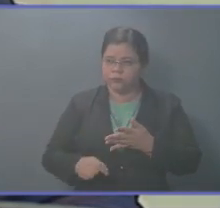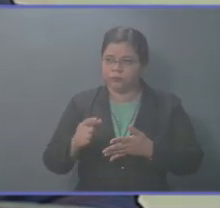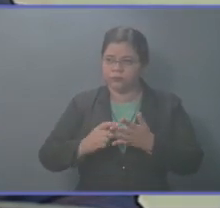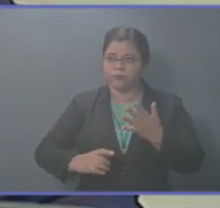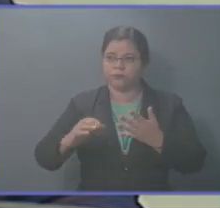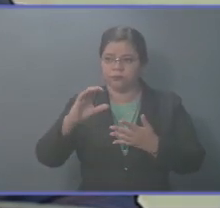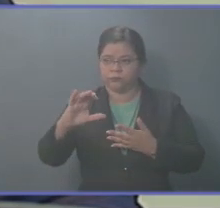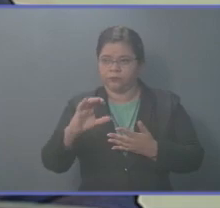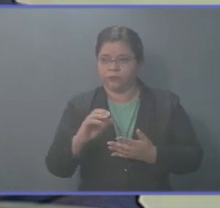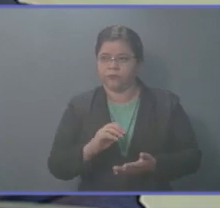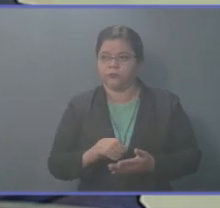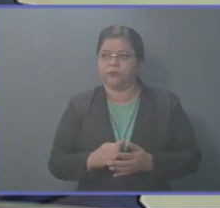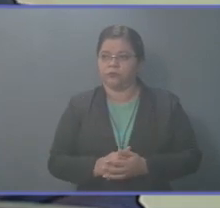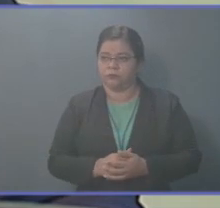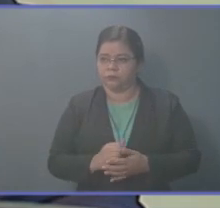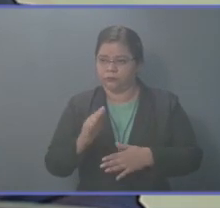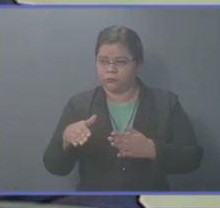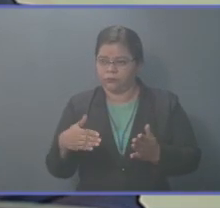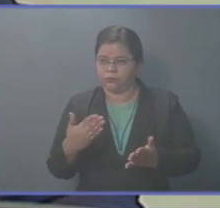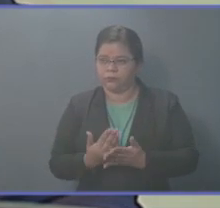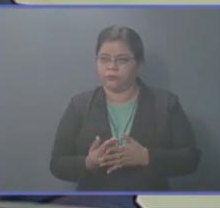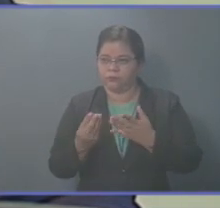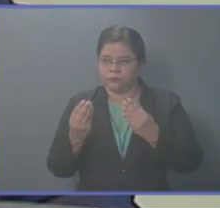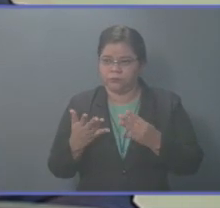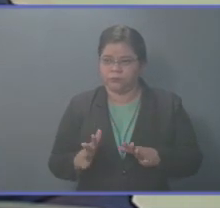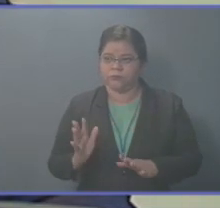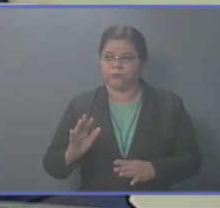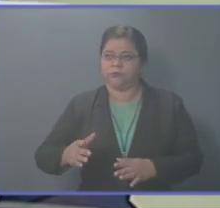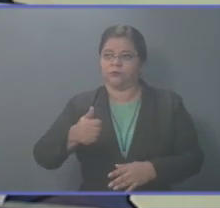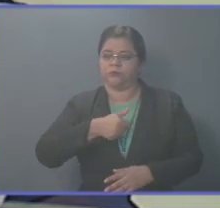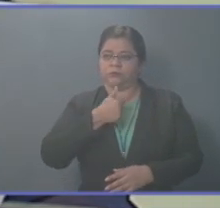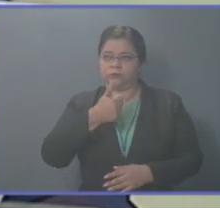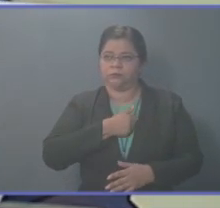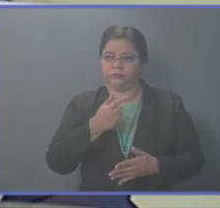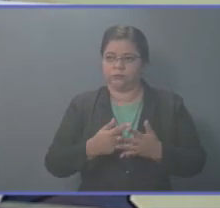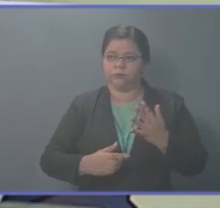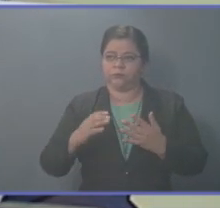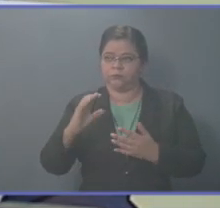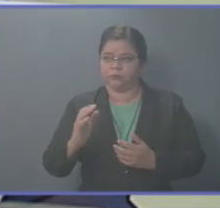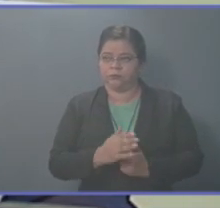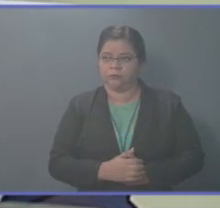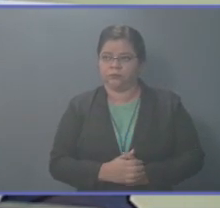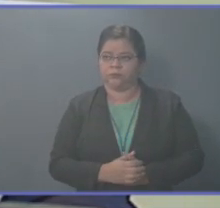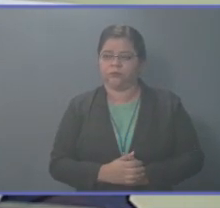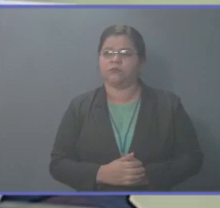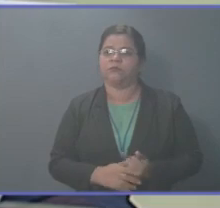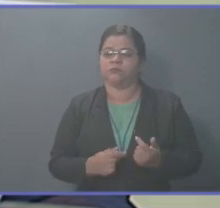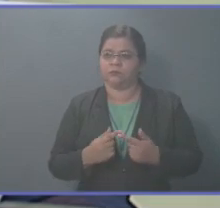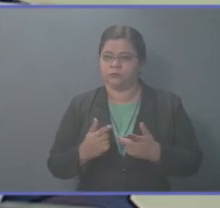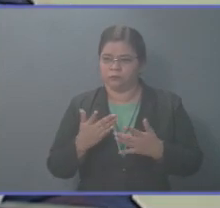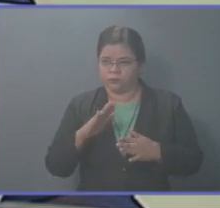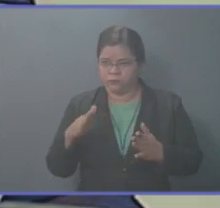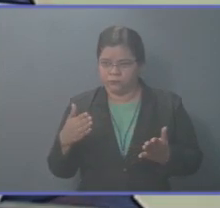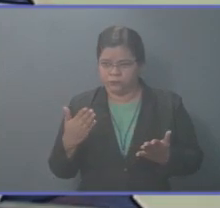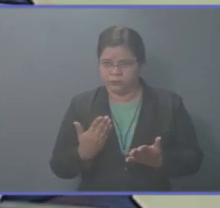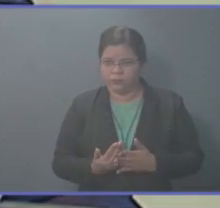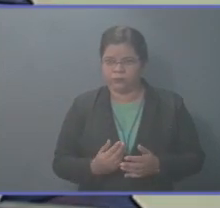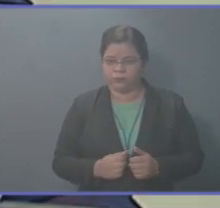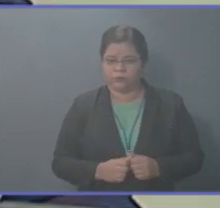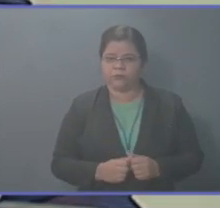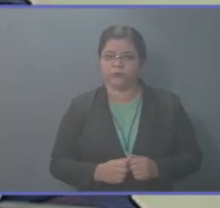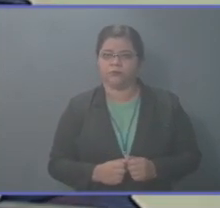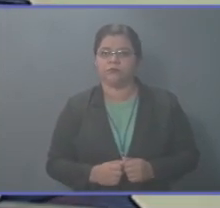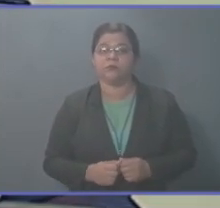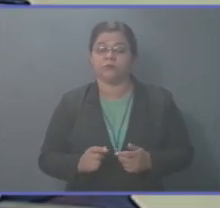separación de poderes y la estabilidad y perdurabilidad de la propia Constitución. Por otro lado, el peligro en la demora se configura por